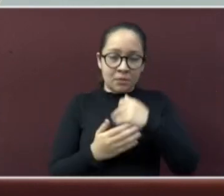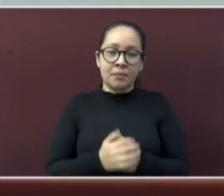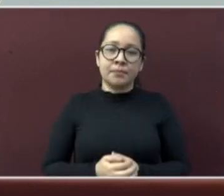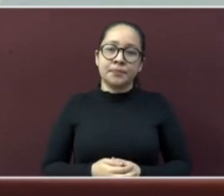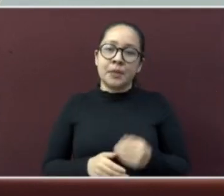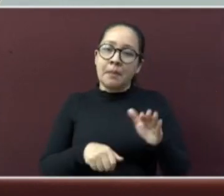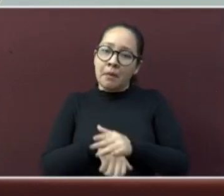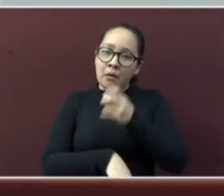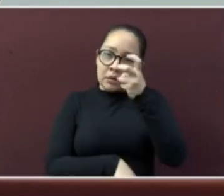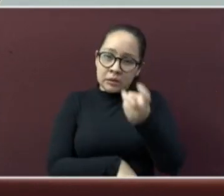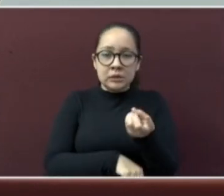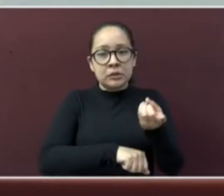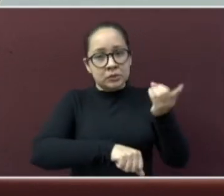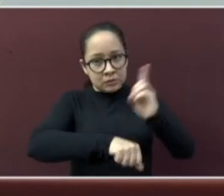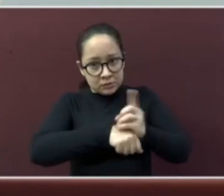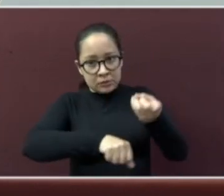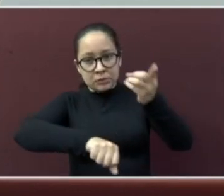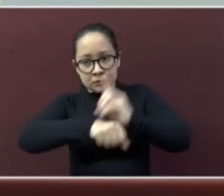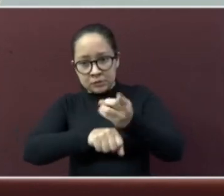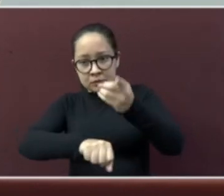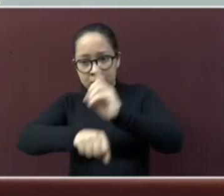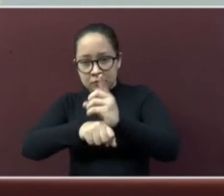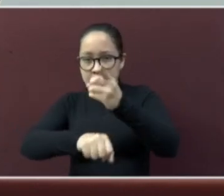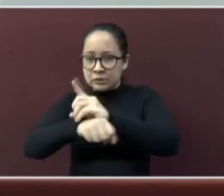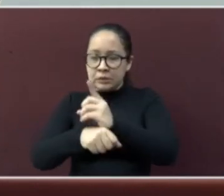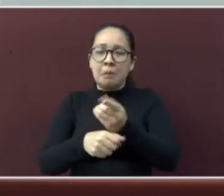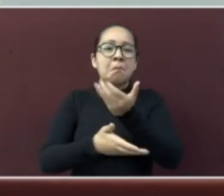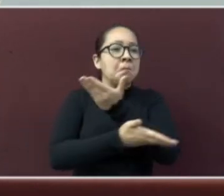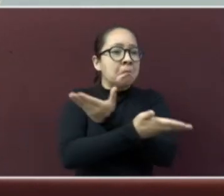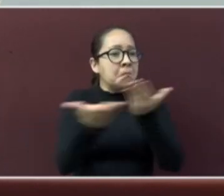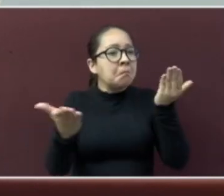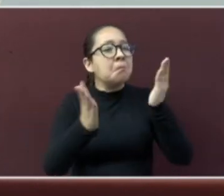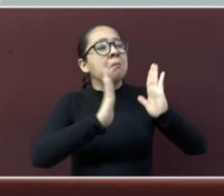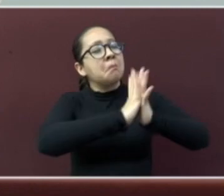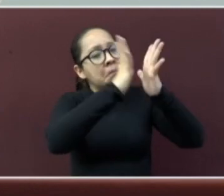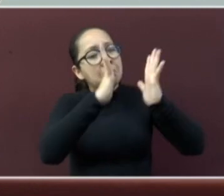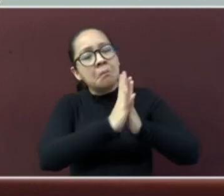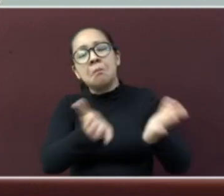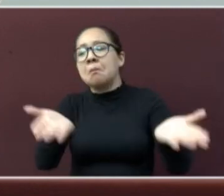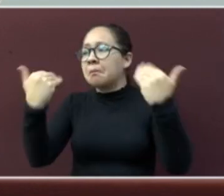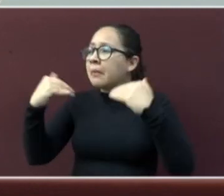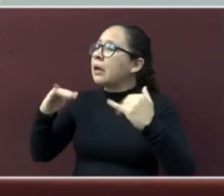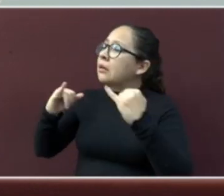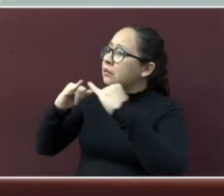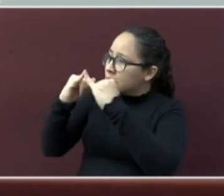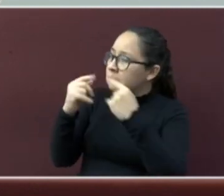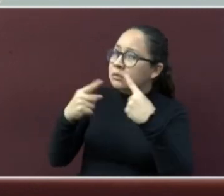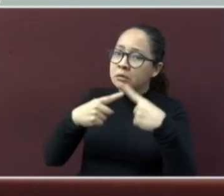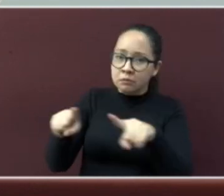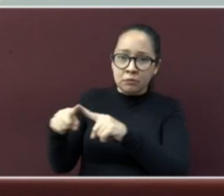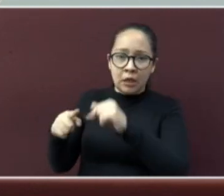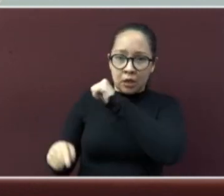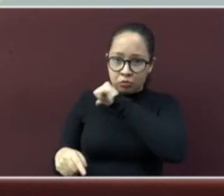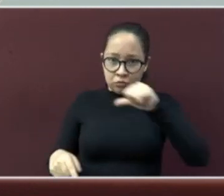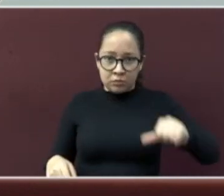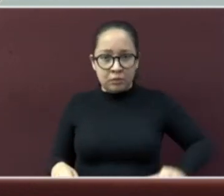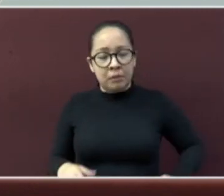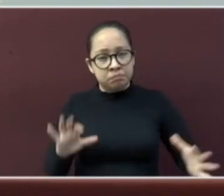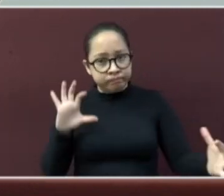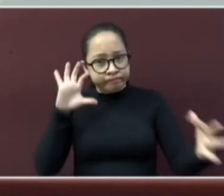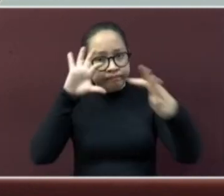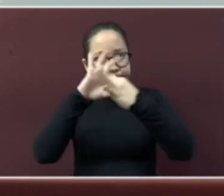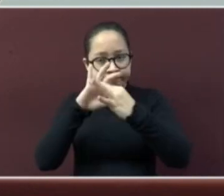solicitamos la participación de todos los sectores y los ayuntamientos porque